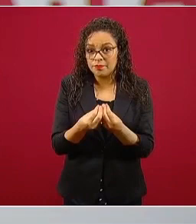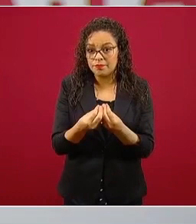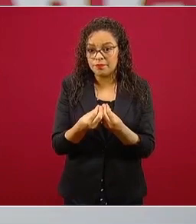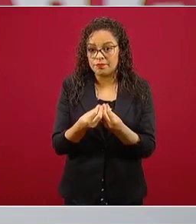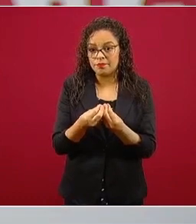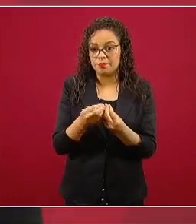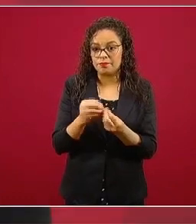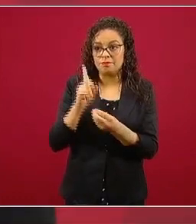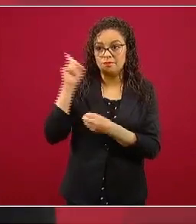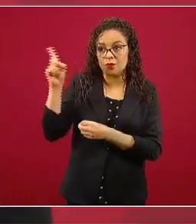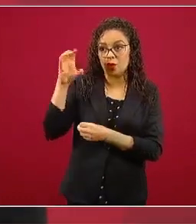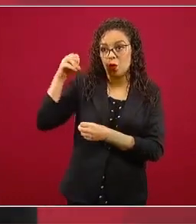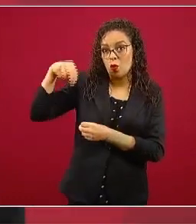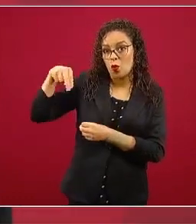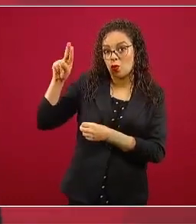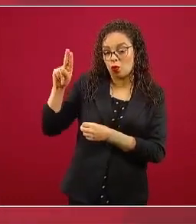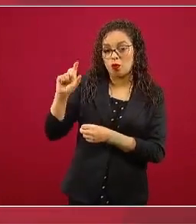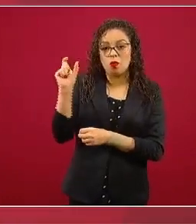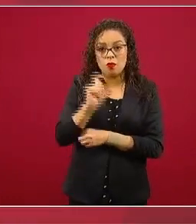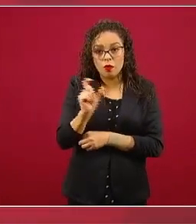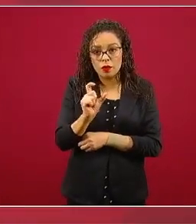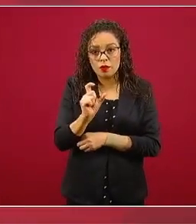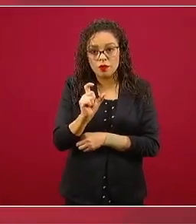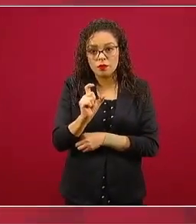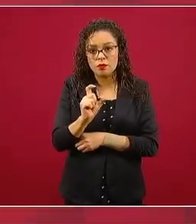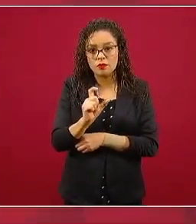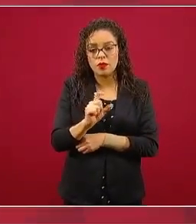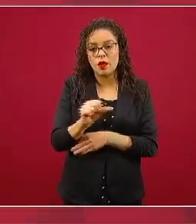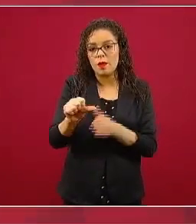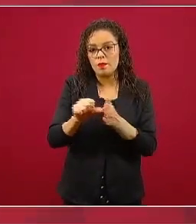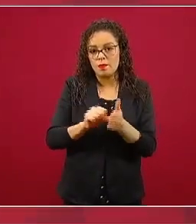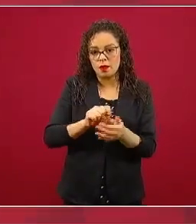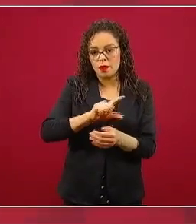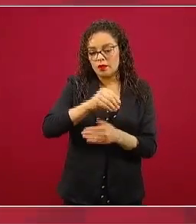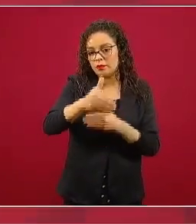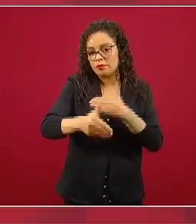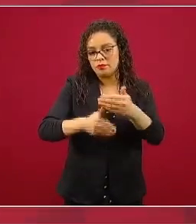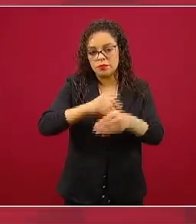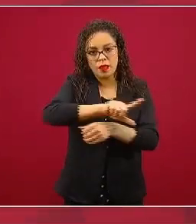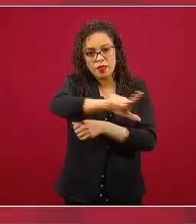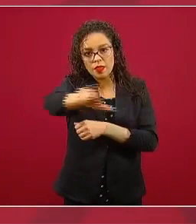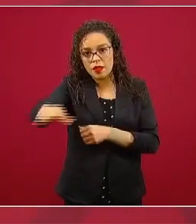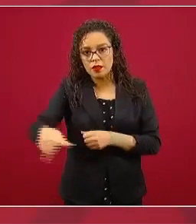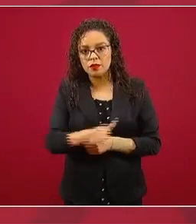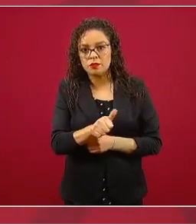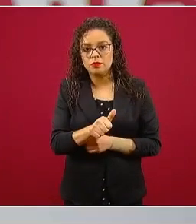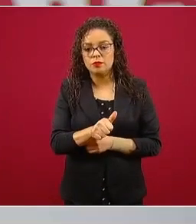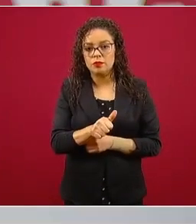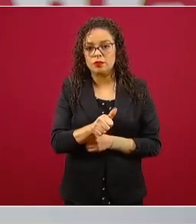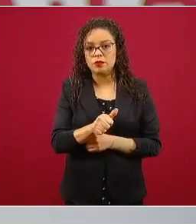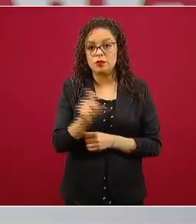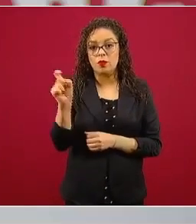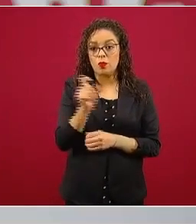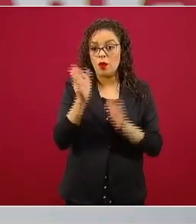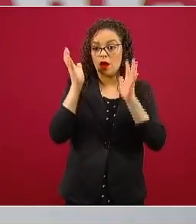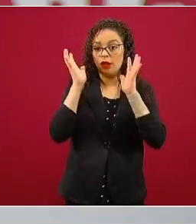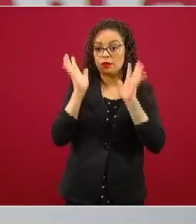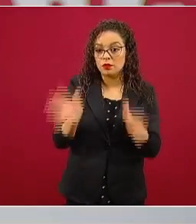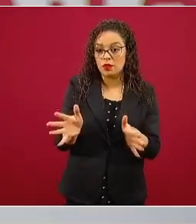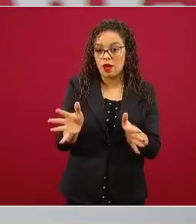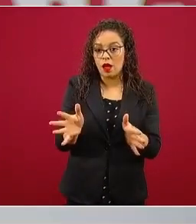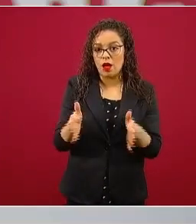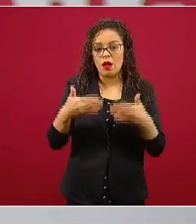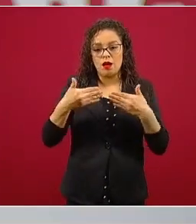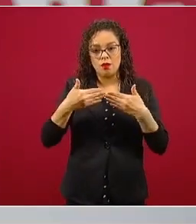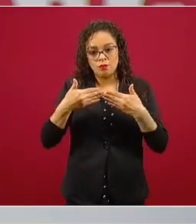Unidas será después, en los próximos meses, una vez que hayamos regresado a una actividad económica y la pandemia esté,